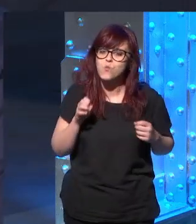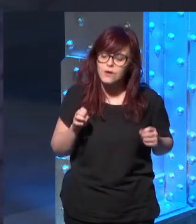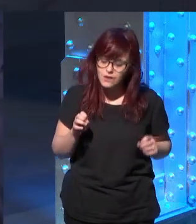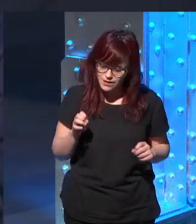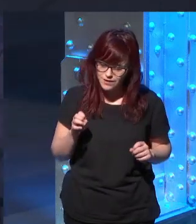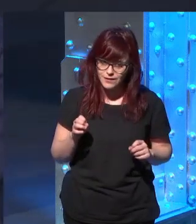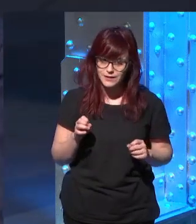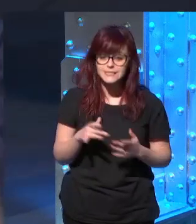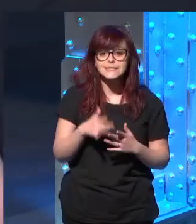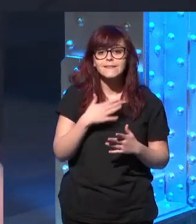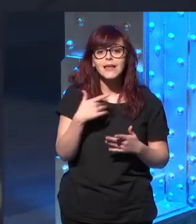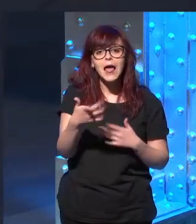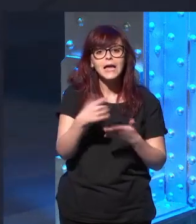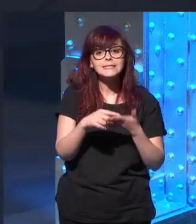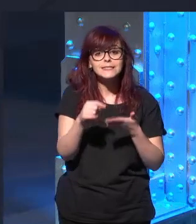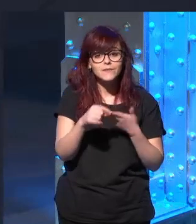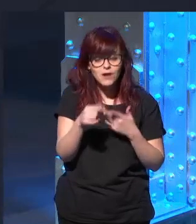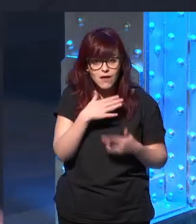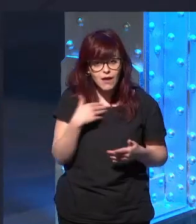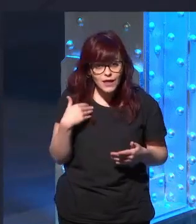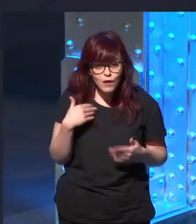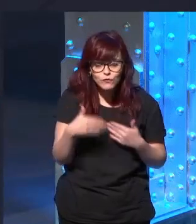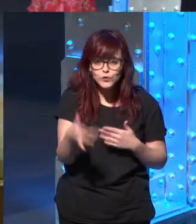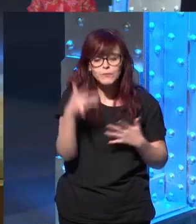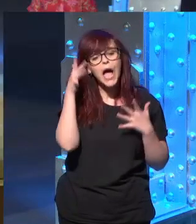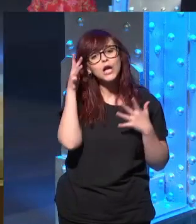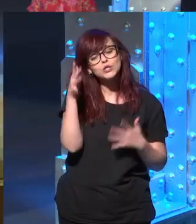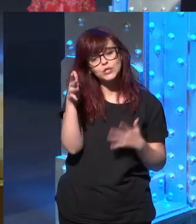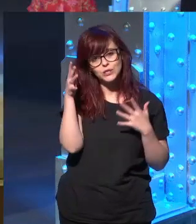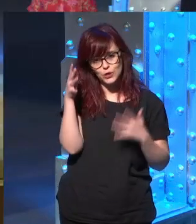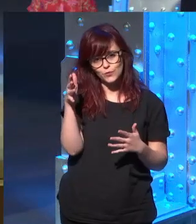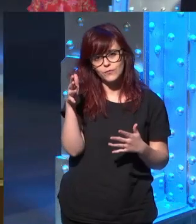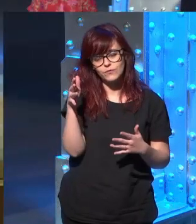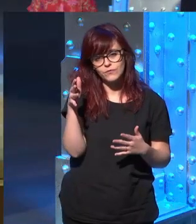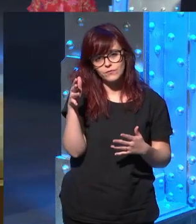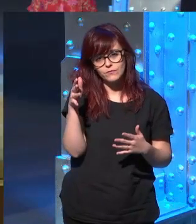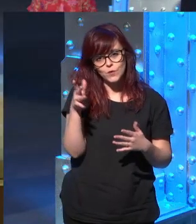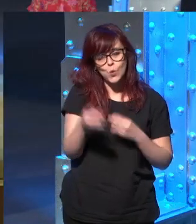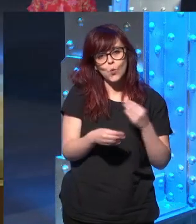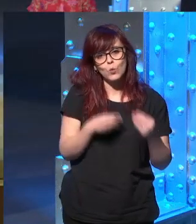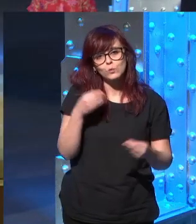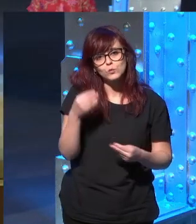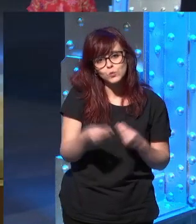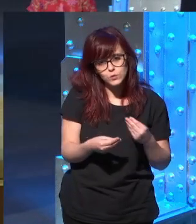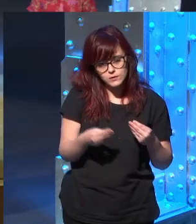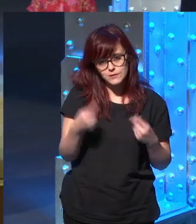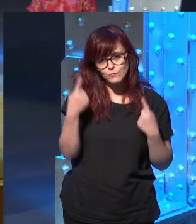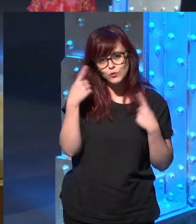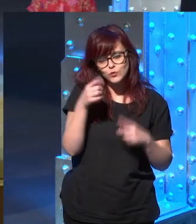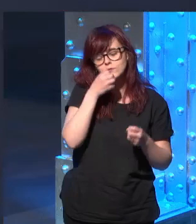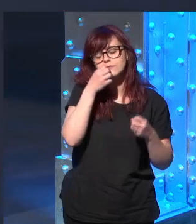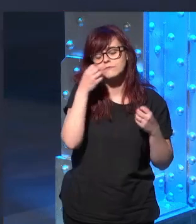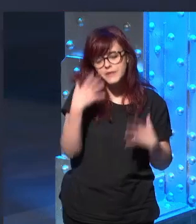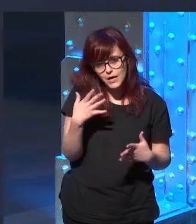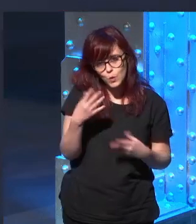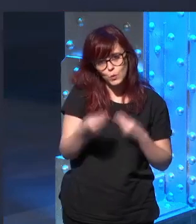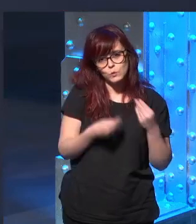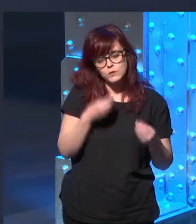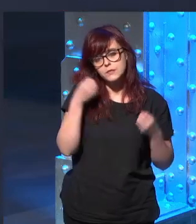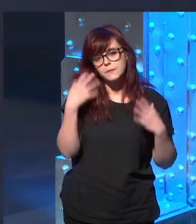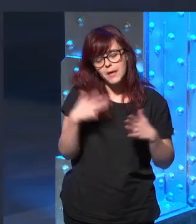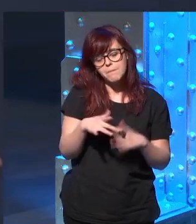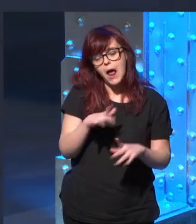quisieran escribir, yo creo que mi consejo sería que se usen bien a sí mismos y que se den cuenta de todo lo